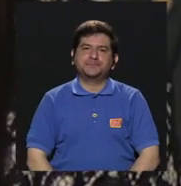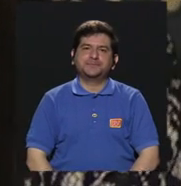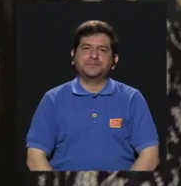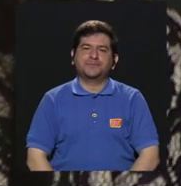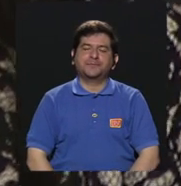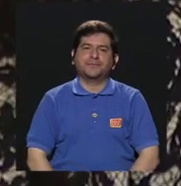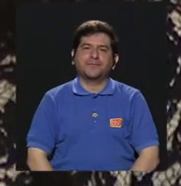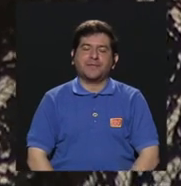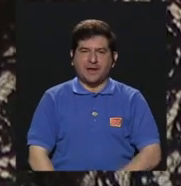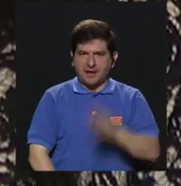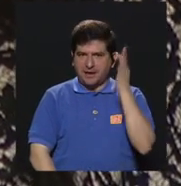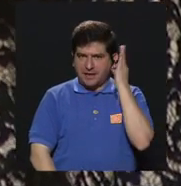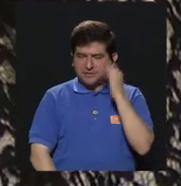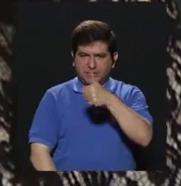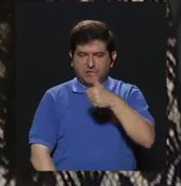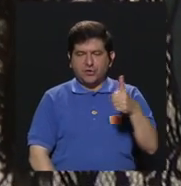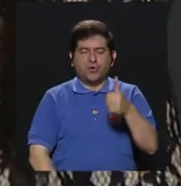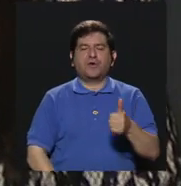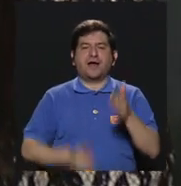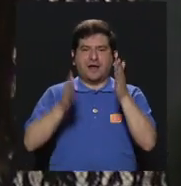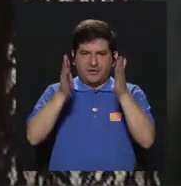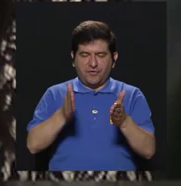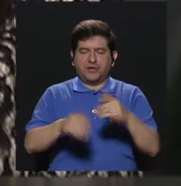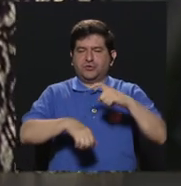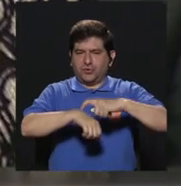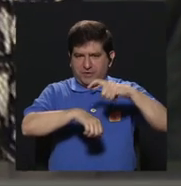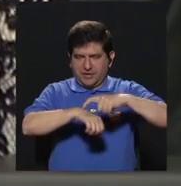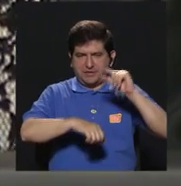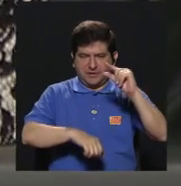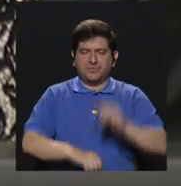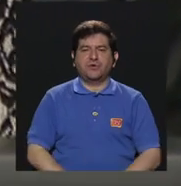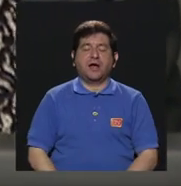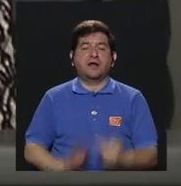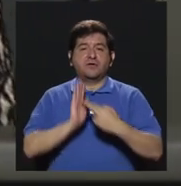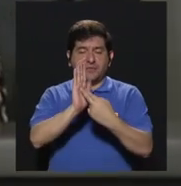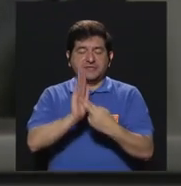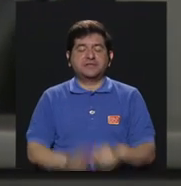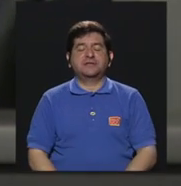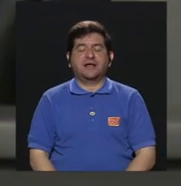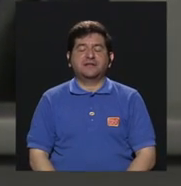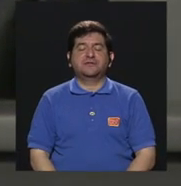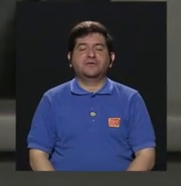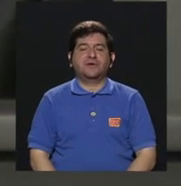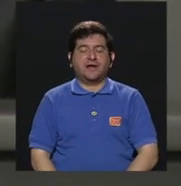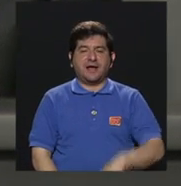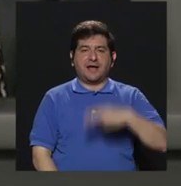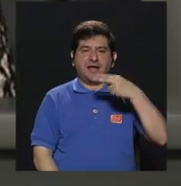la señora rectora interina en representación de don Henning,